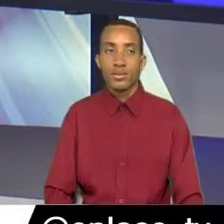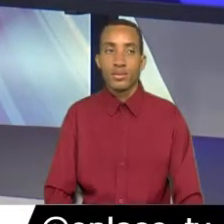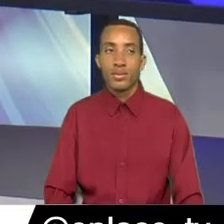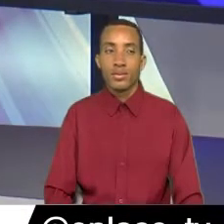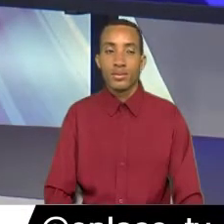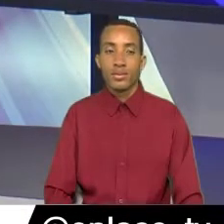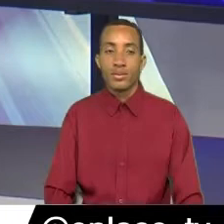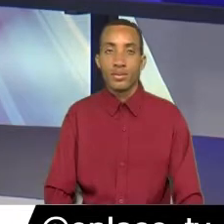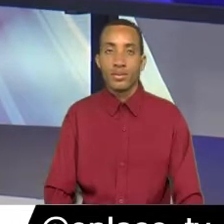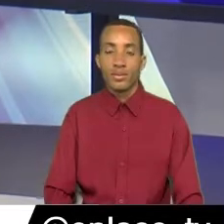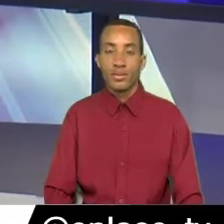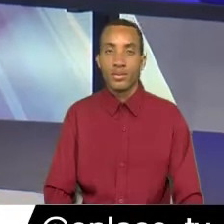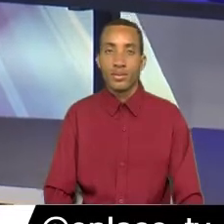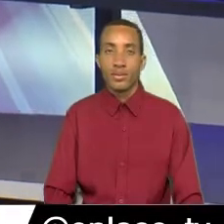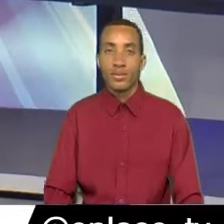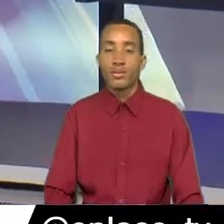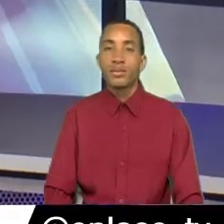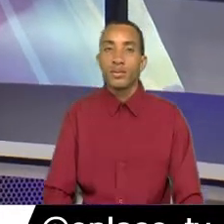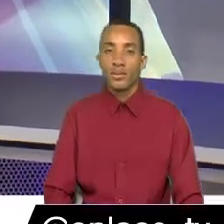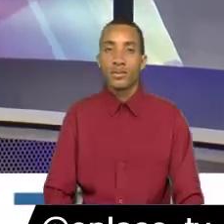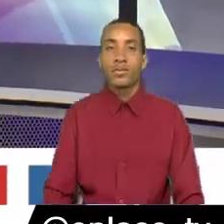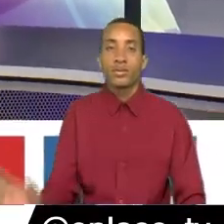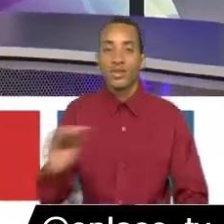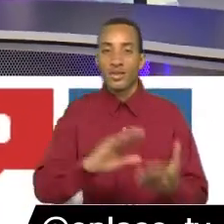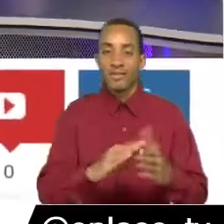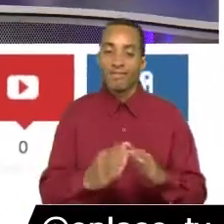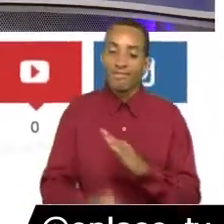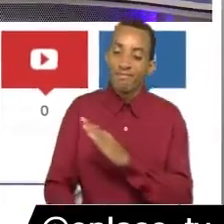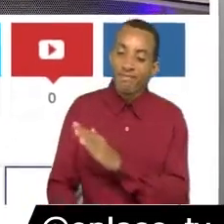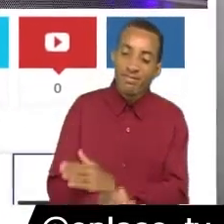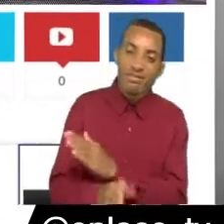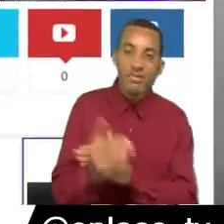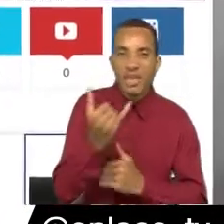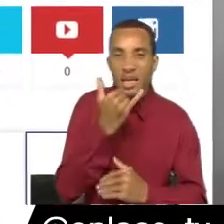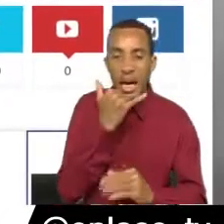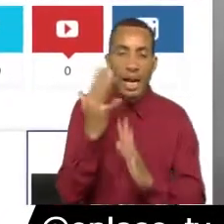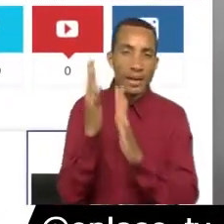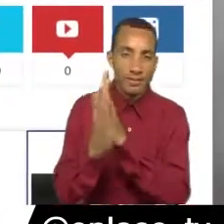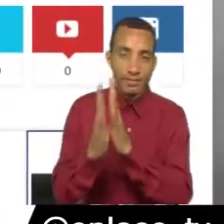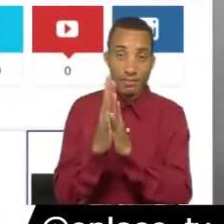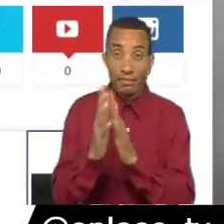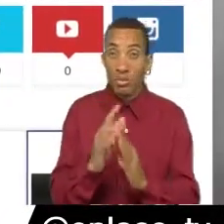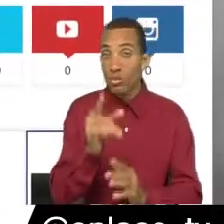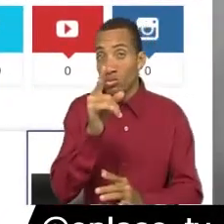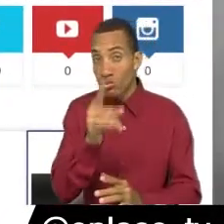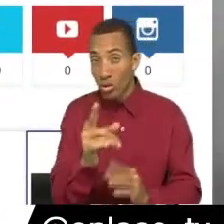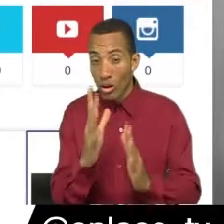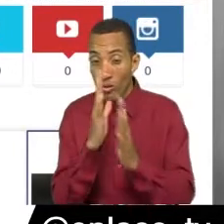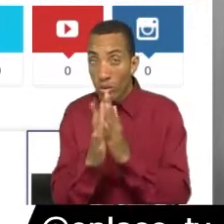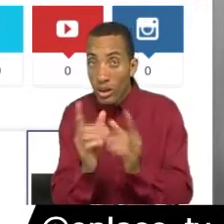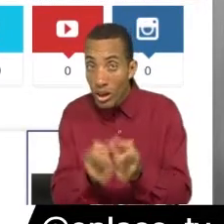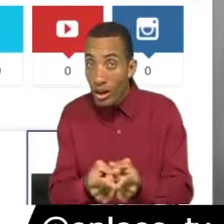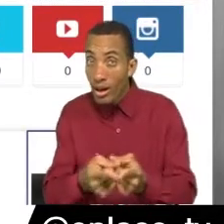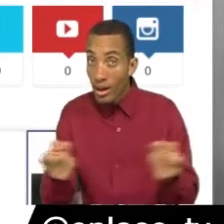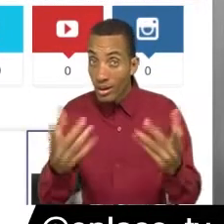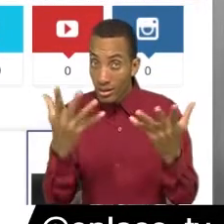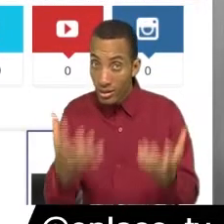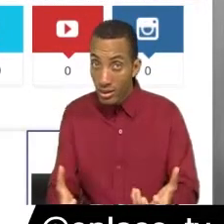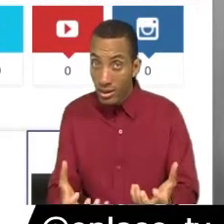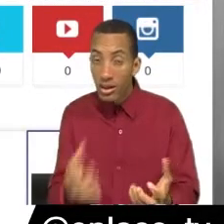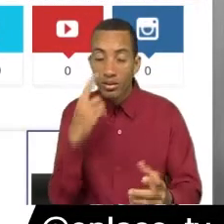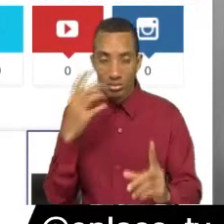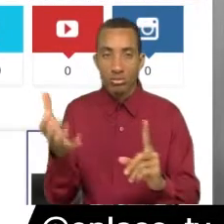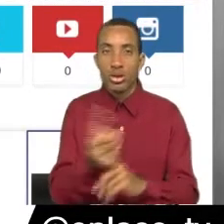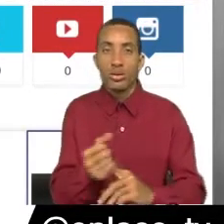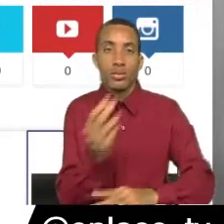Seguimos llevando a nuestra comunidad el acontecer de la ciudad y de la región. Si quiere la ampliación de esta y de otras informaciones, las pueden encontrar en nuestra página web